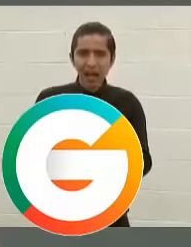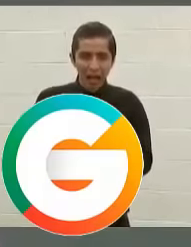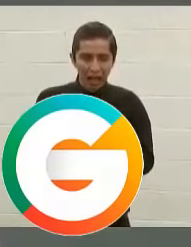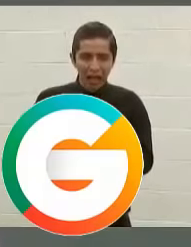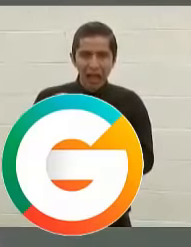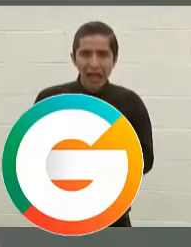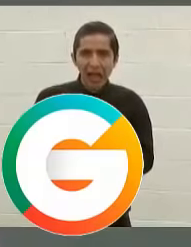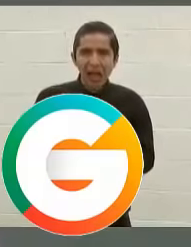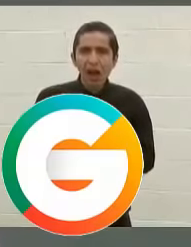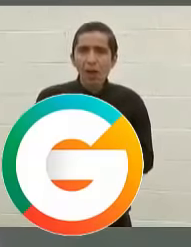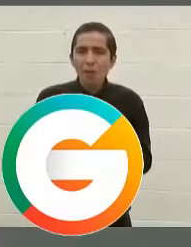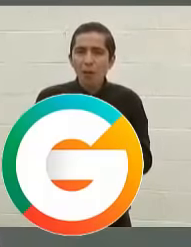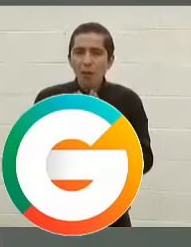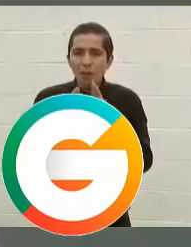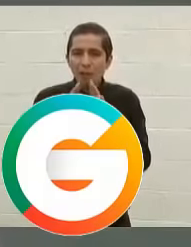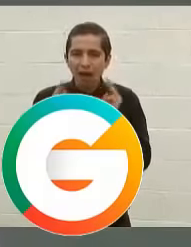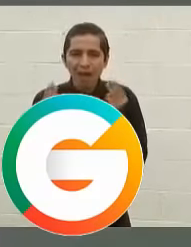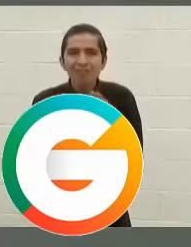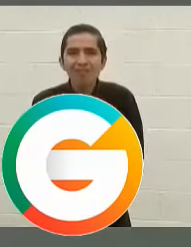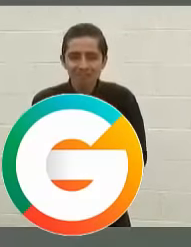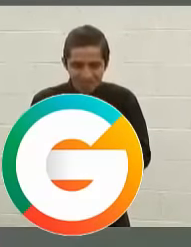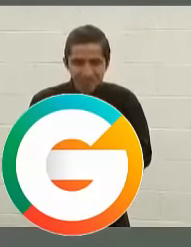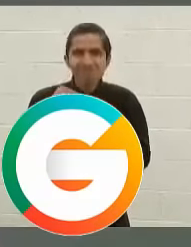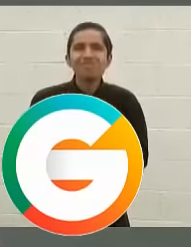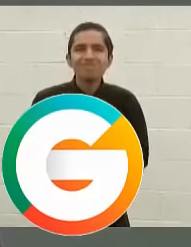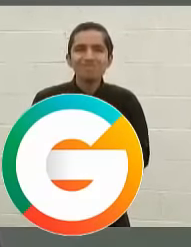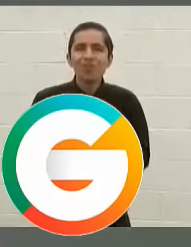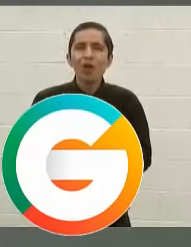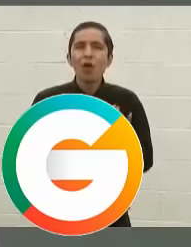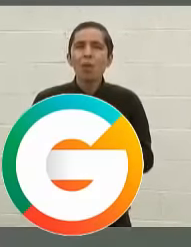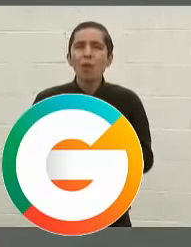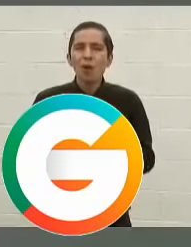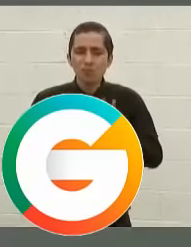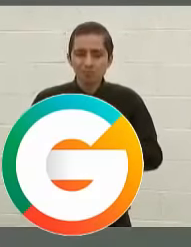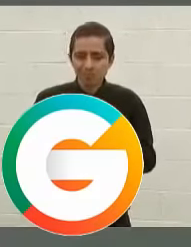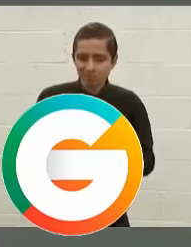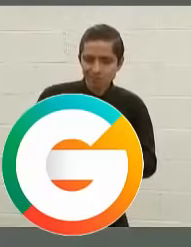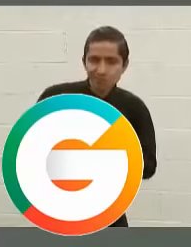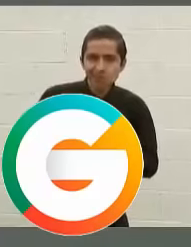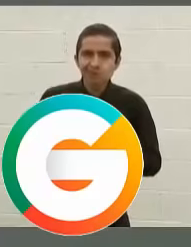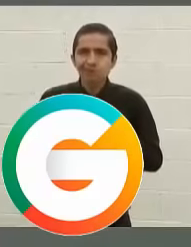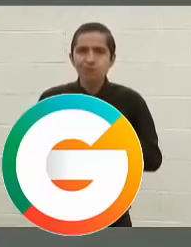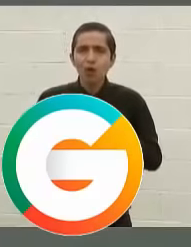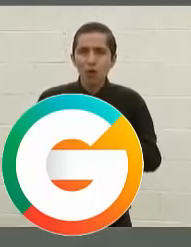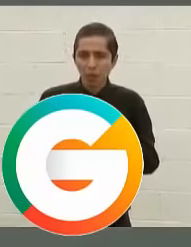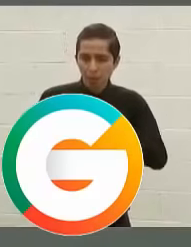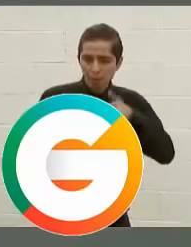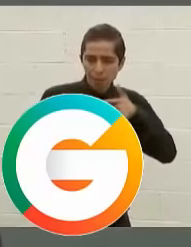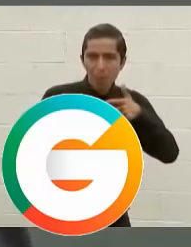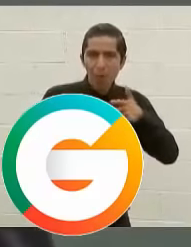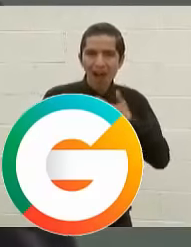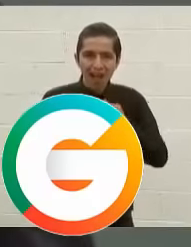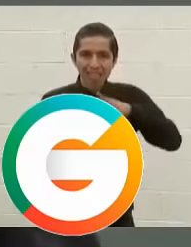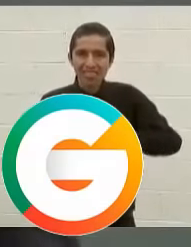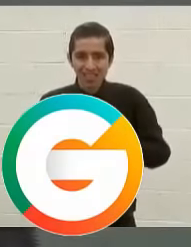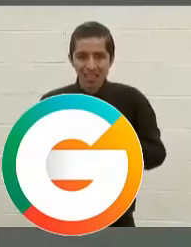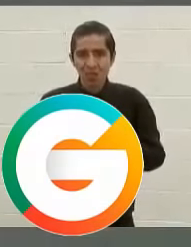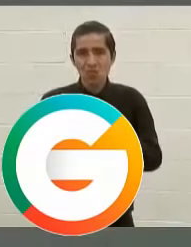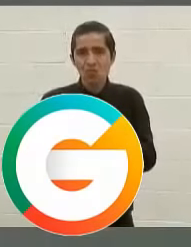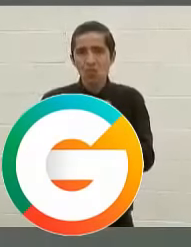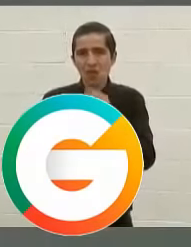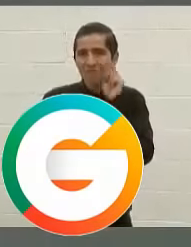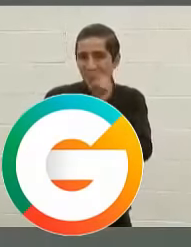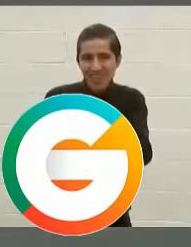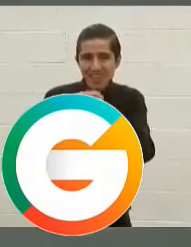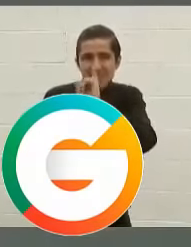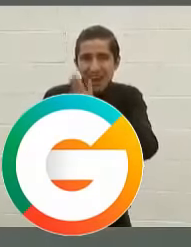una organización criminal consolidada, dado el poder de fuego que muestran las